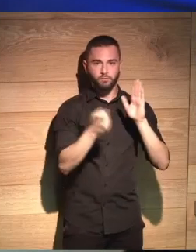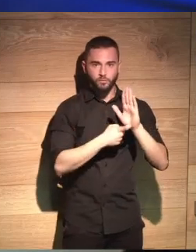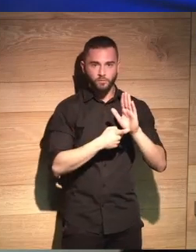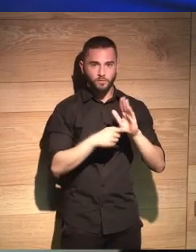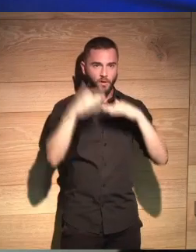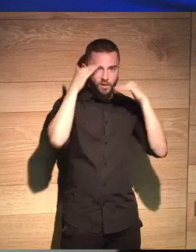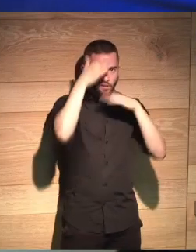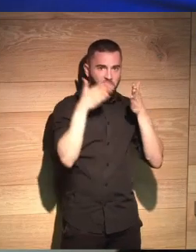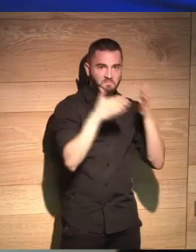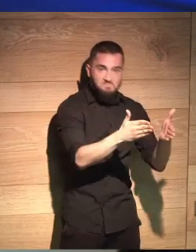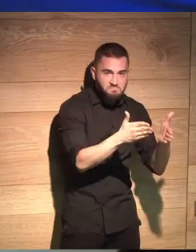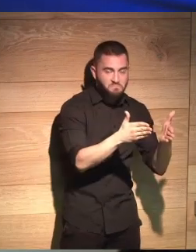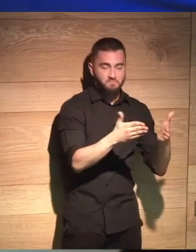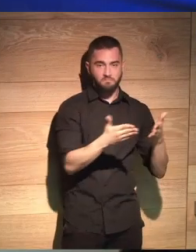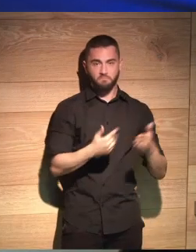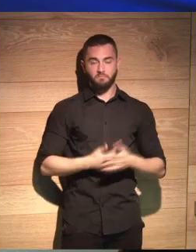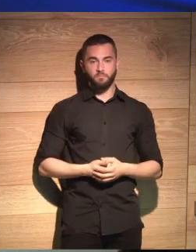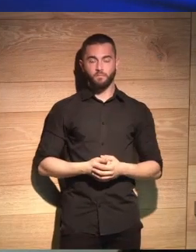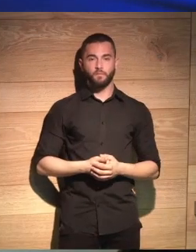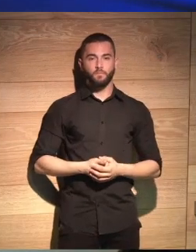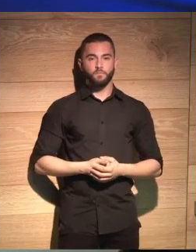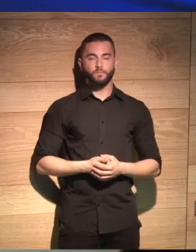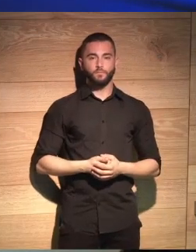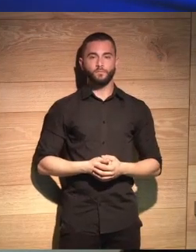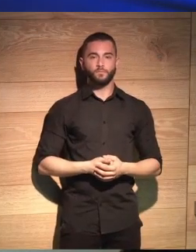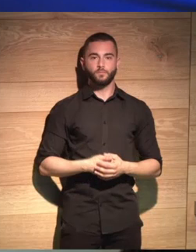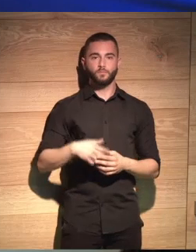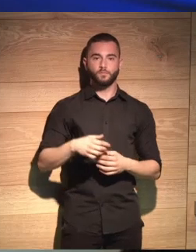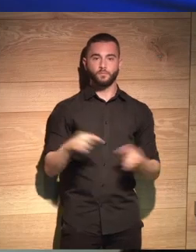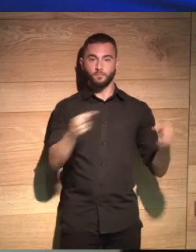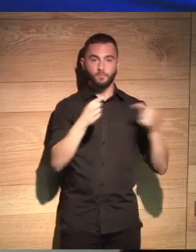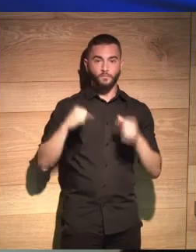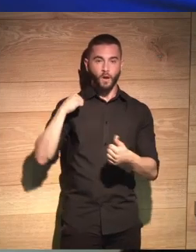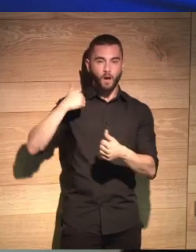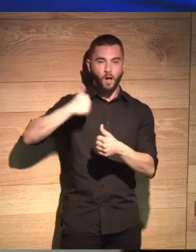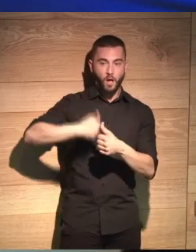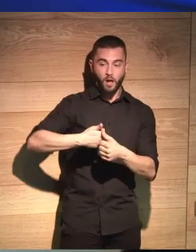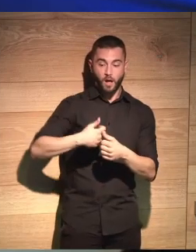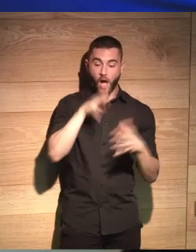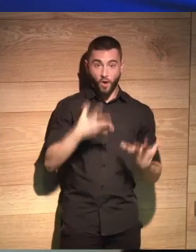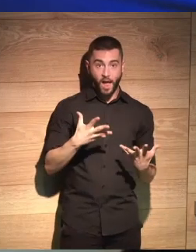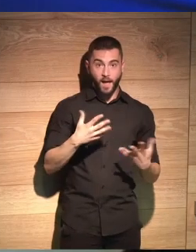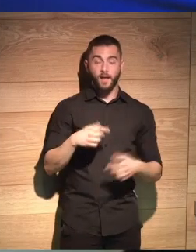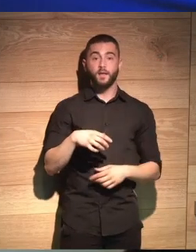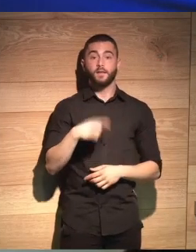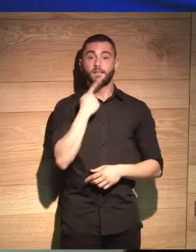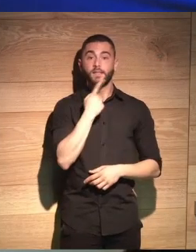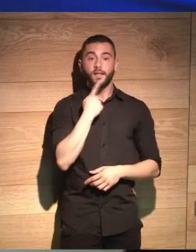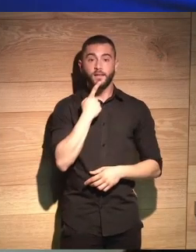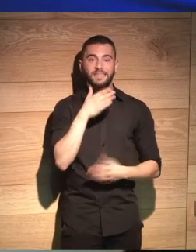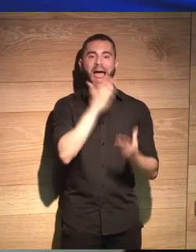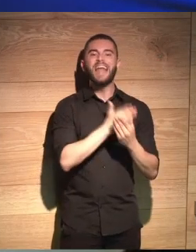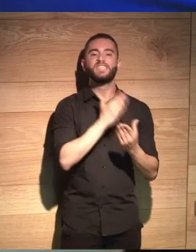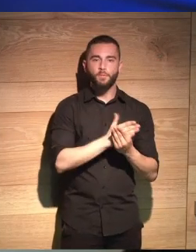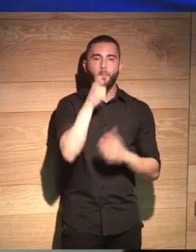arte. Habéis tratado a lo largo de la conversación varias veces, o ha salido varias veces, la palabra